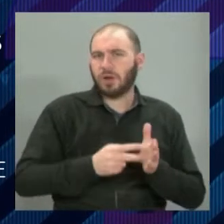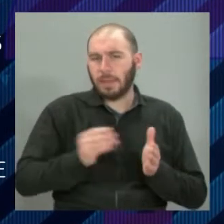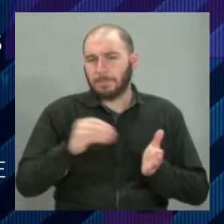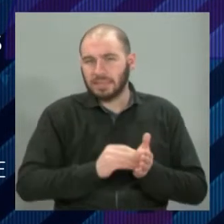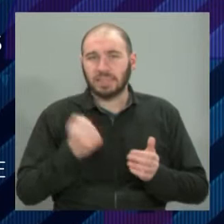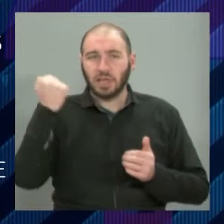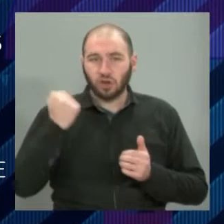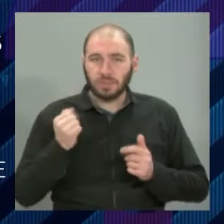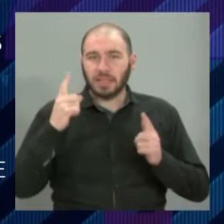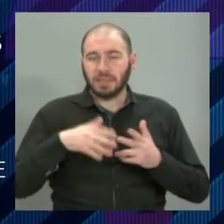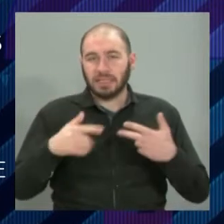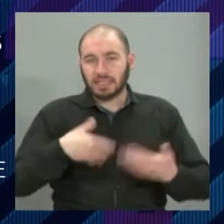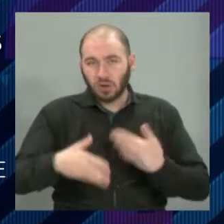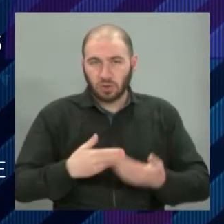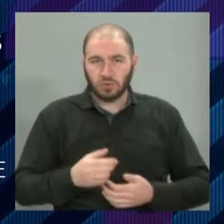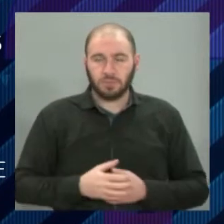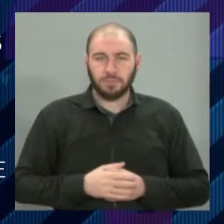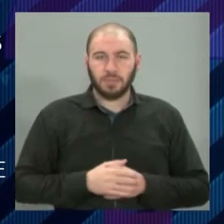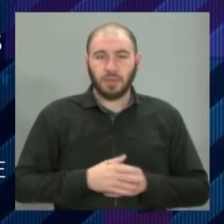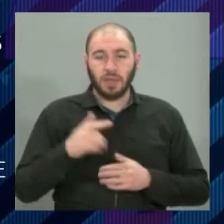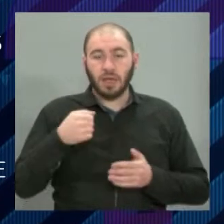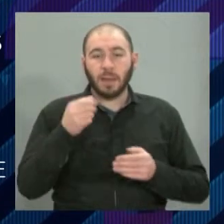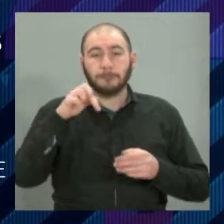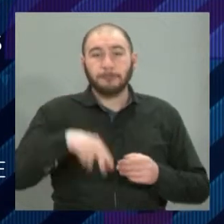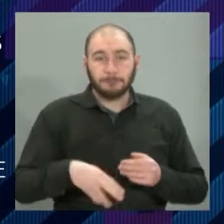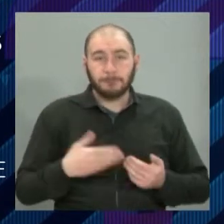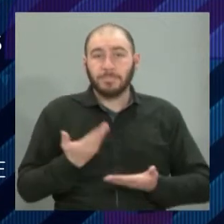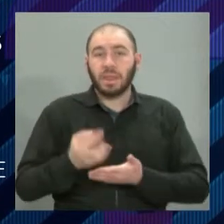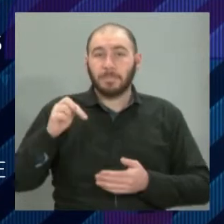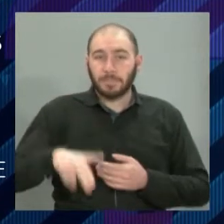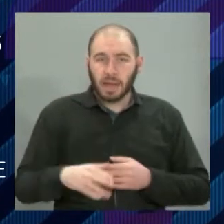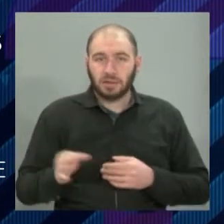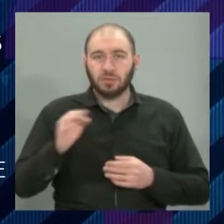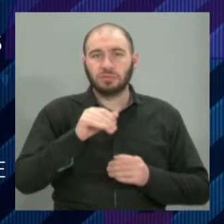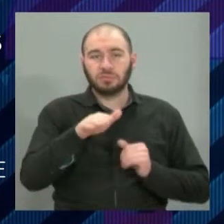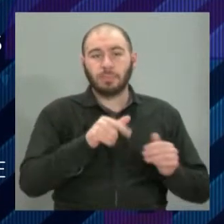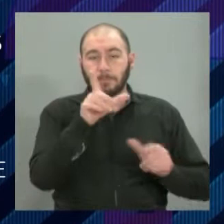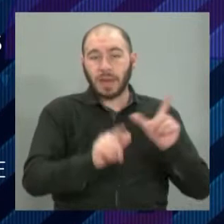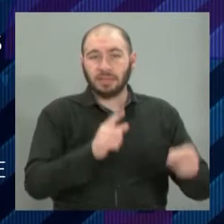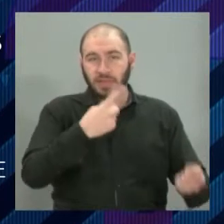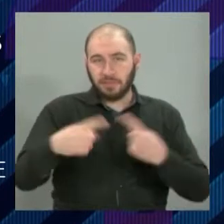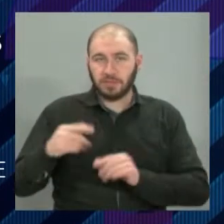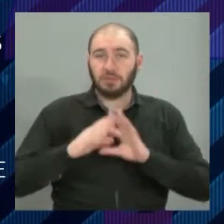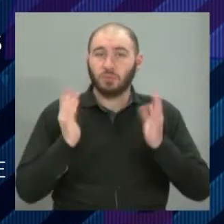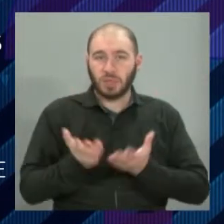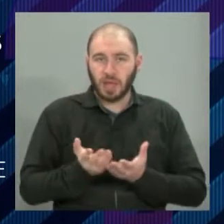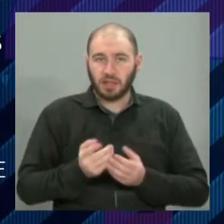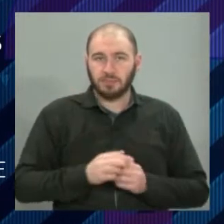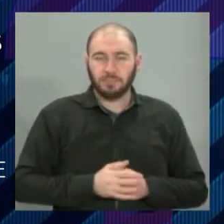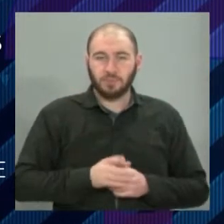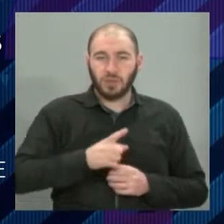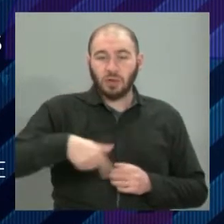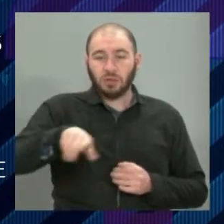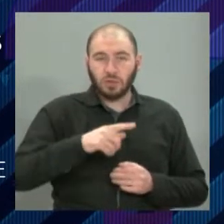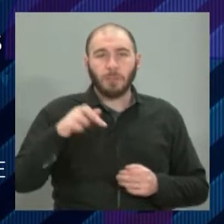la economía y el desarrollo. Por eso también apela a políticas, ¿sí? O llama a los distintos países del mundo a que